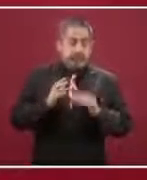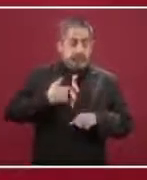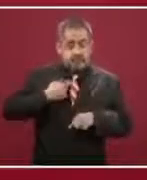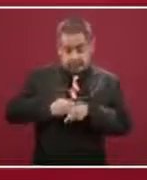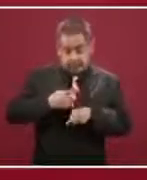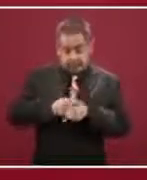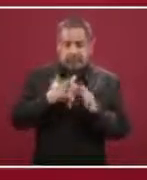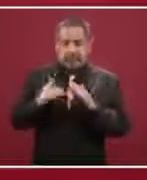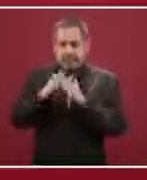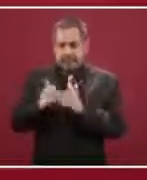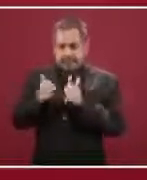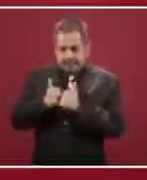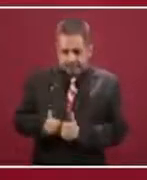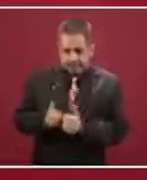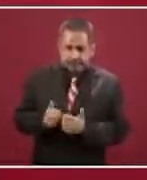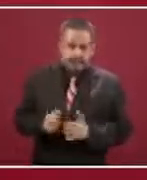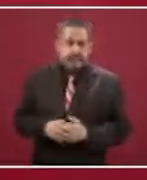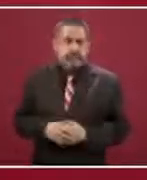¿no?